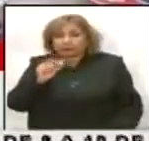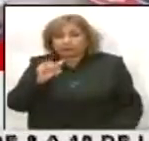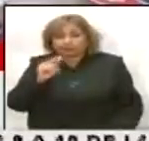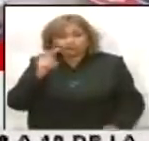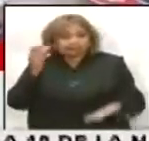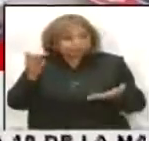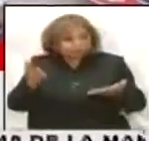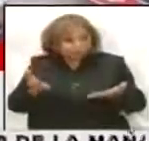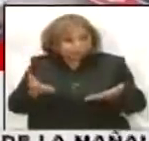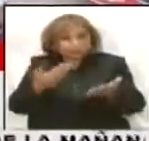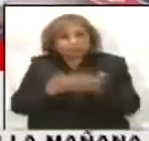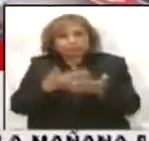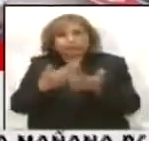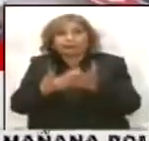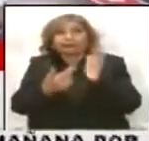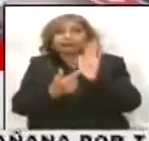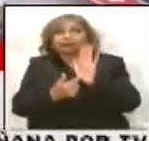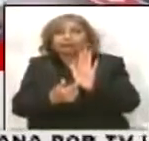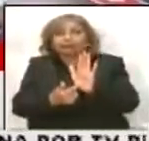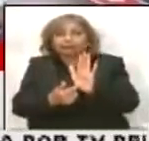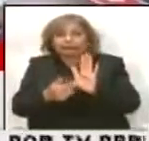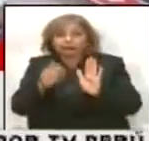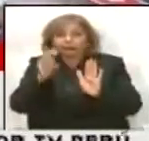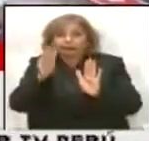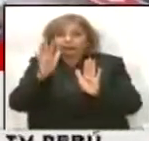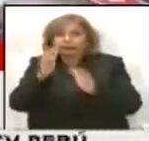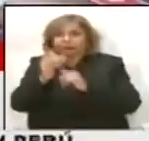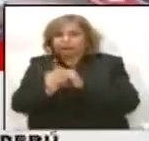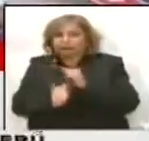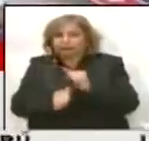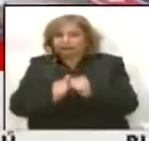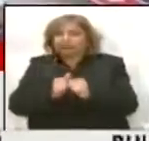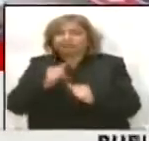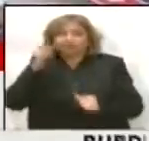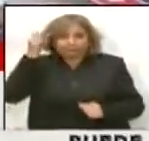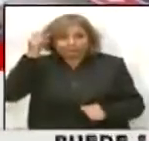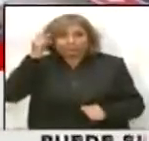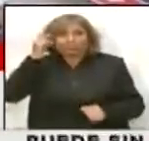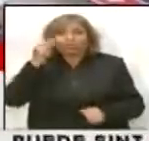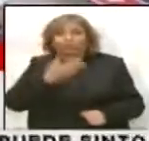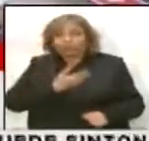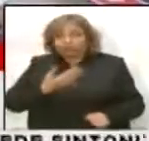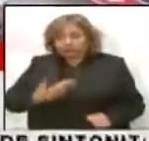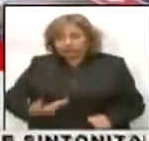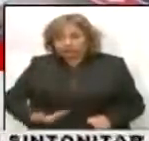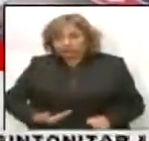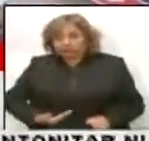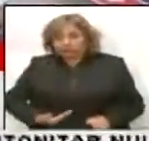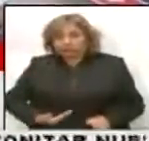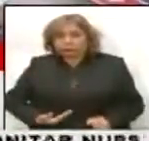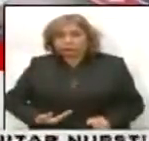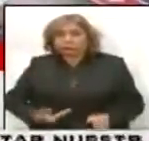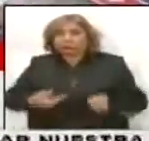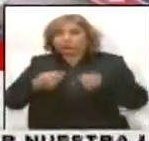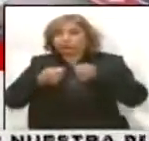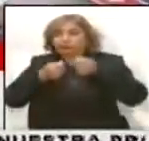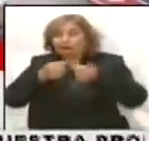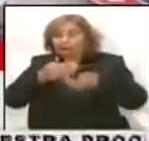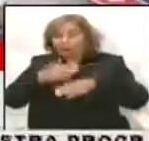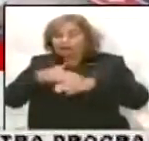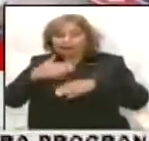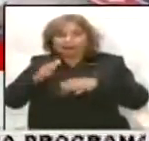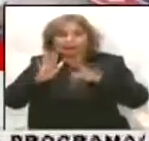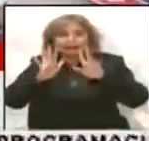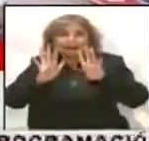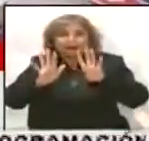está como una prueba de que lastimosamente también hubo violencia política por parte del Estado. El caso de los sótanos del CIE, imagínense, en los años